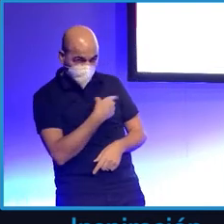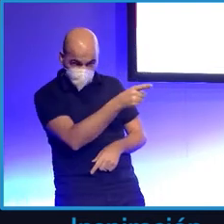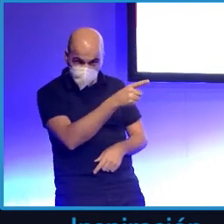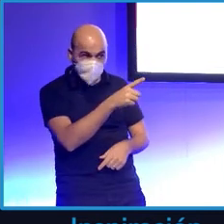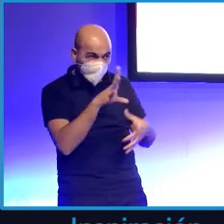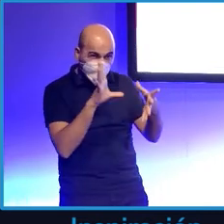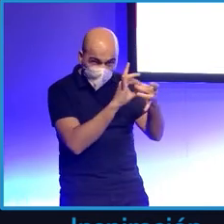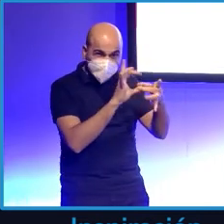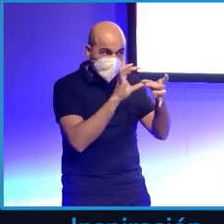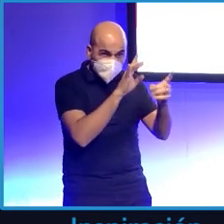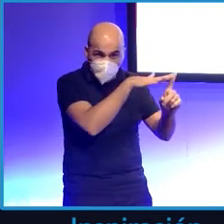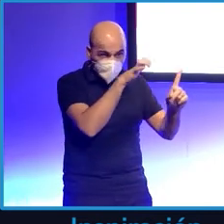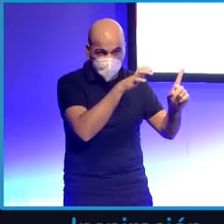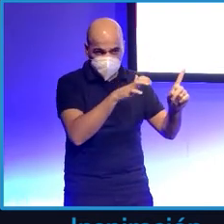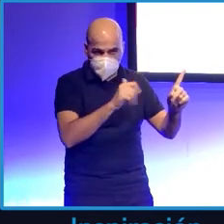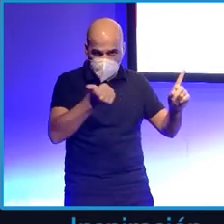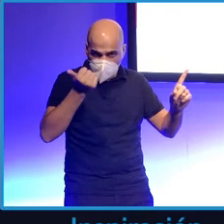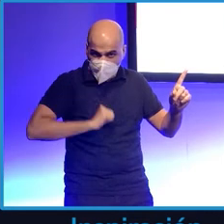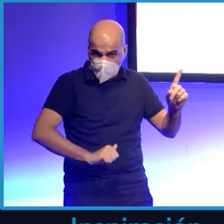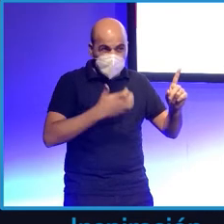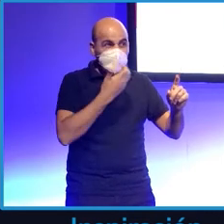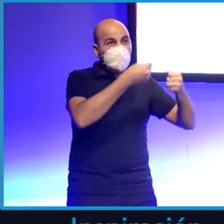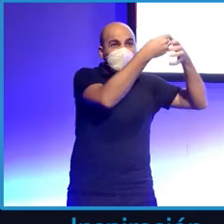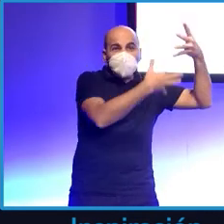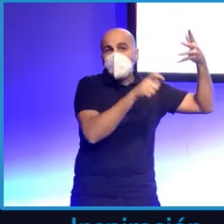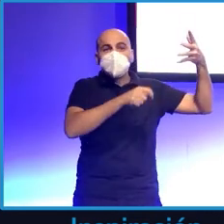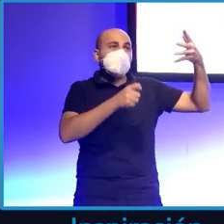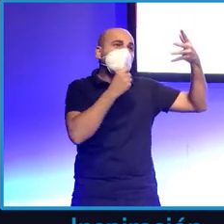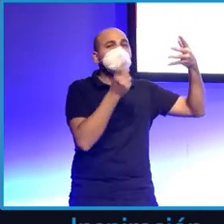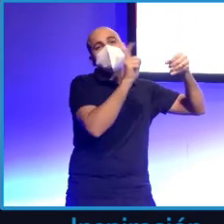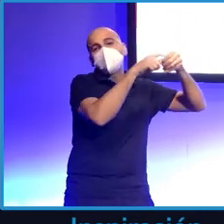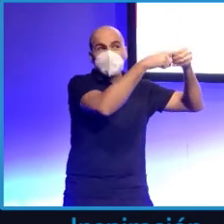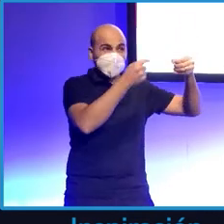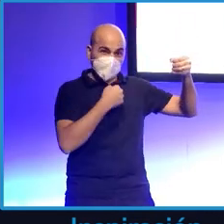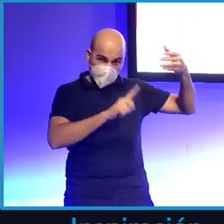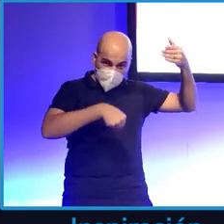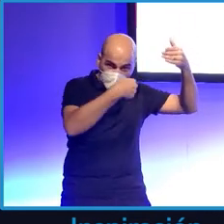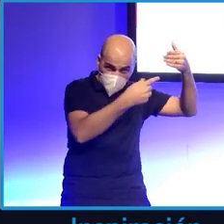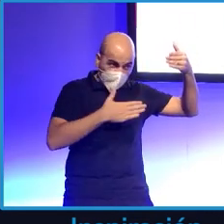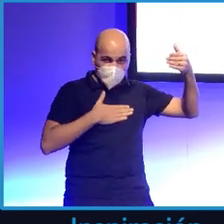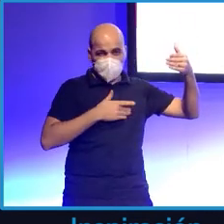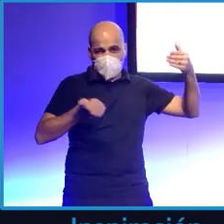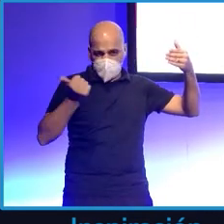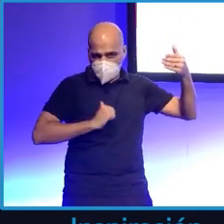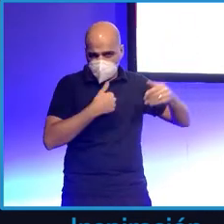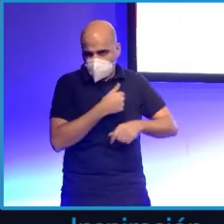revés os voy a contar un caso en el que nos ocurrió una marca muy conocida de gafas a nivel de españa no voy a decir el nombre pero por lo imaginarias cuáles de las más